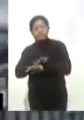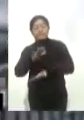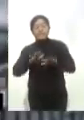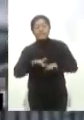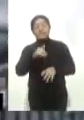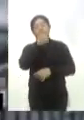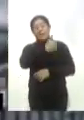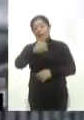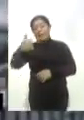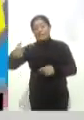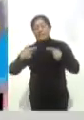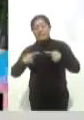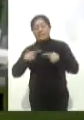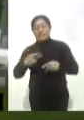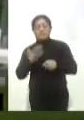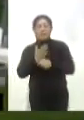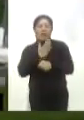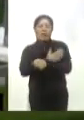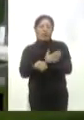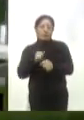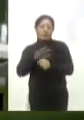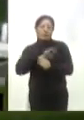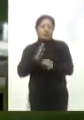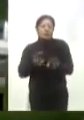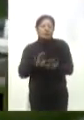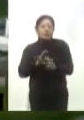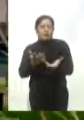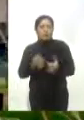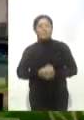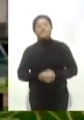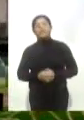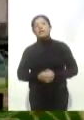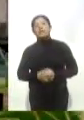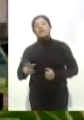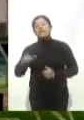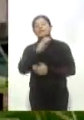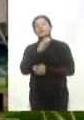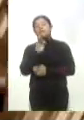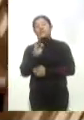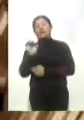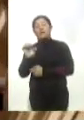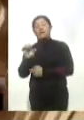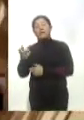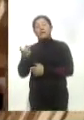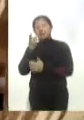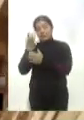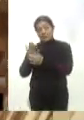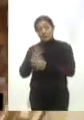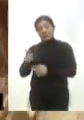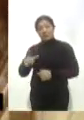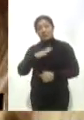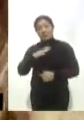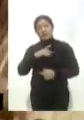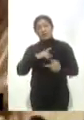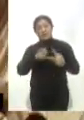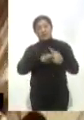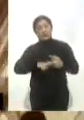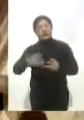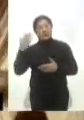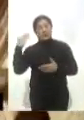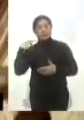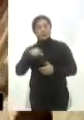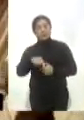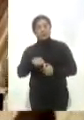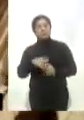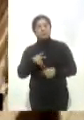persona antes de la pandemia. La Comisión Federal de Electricidad informó que desde el inicio de la pandemia por COVID-19 ha mantenido la política de priorizar el